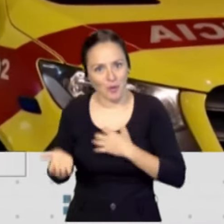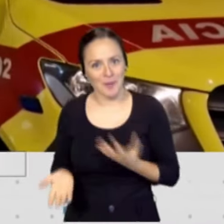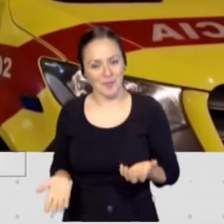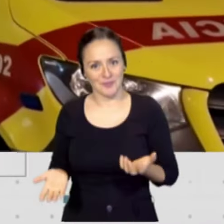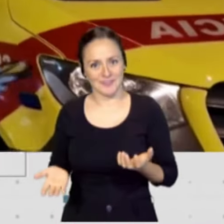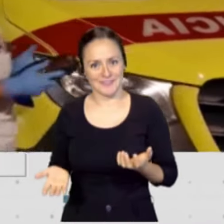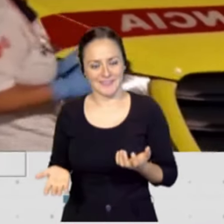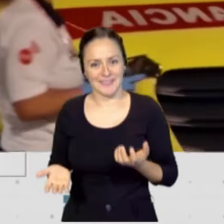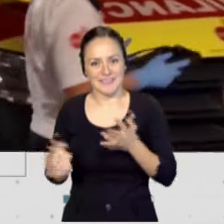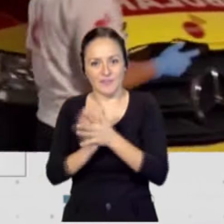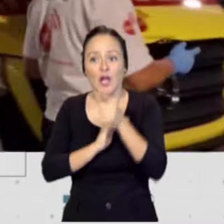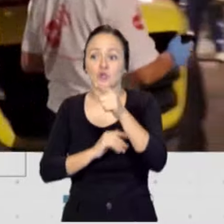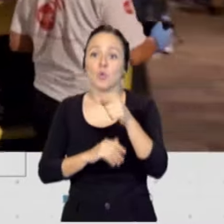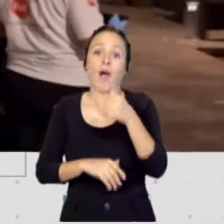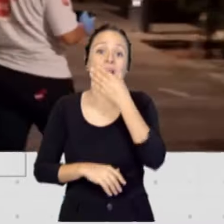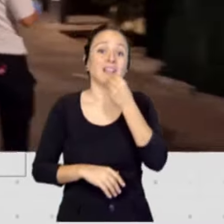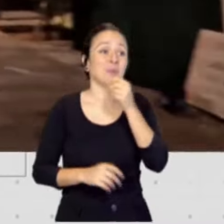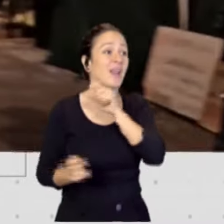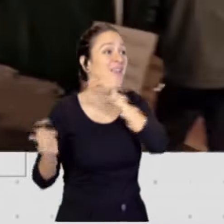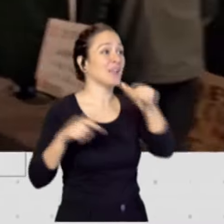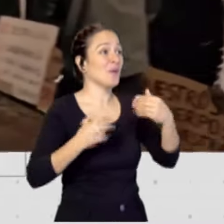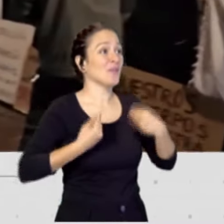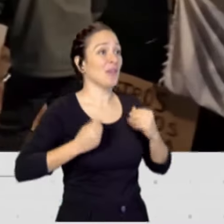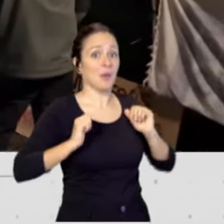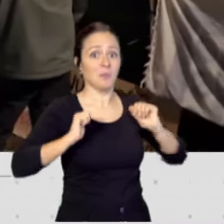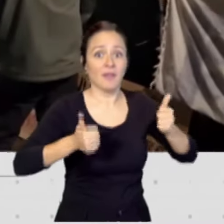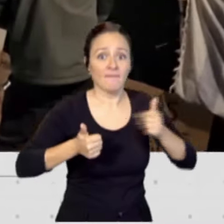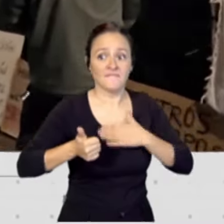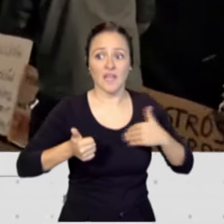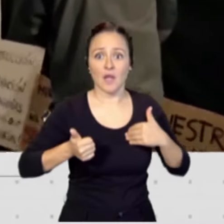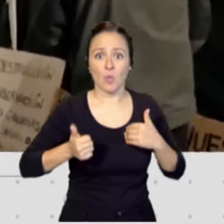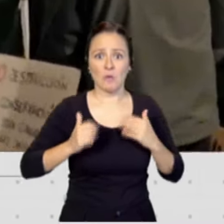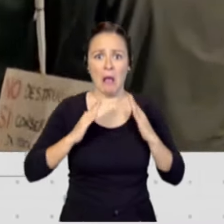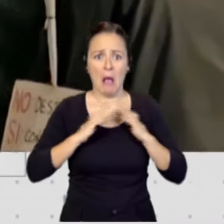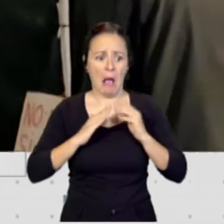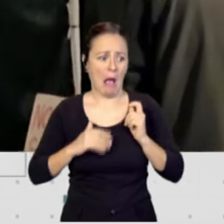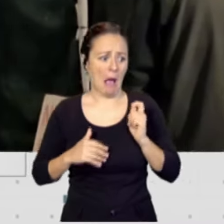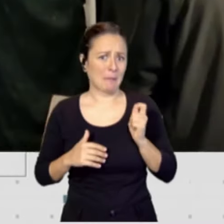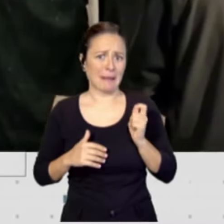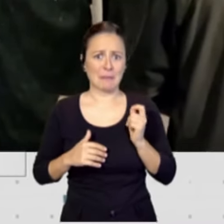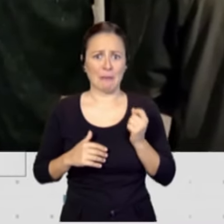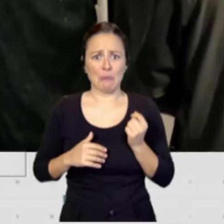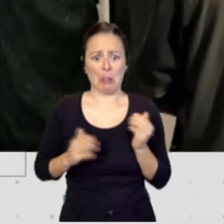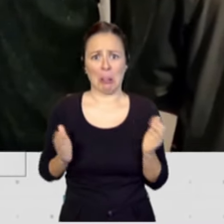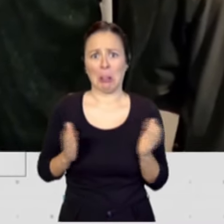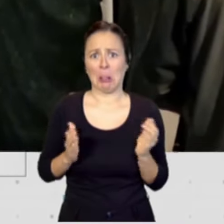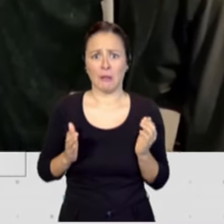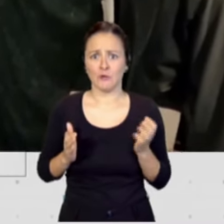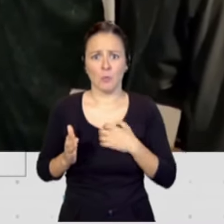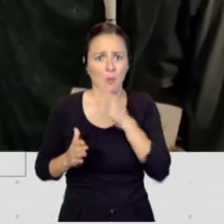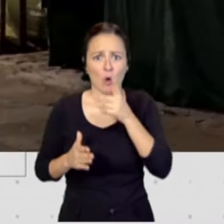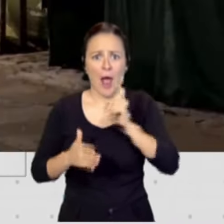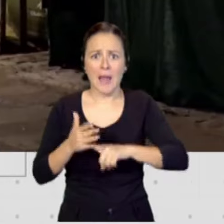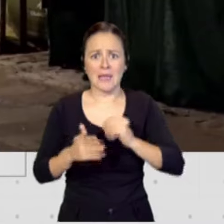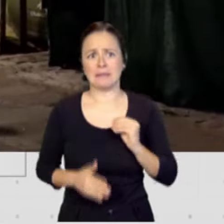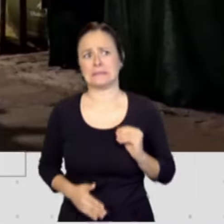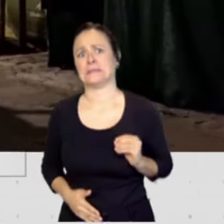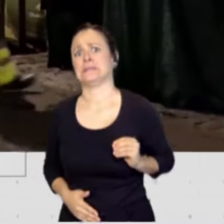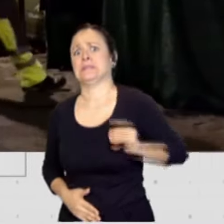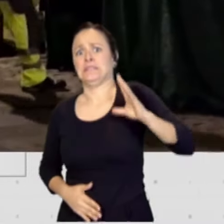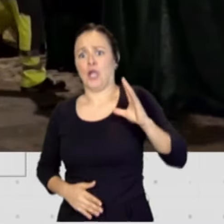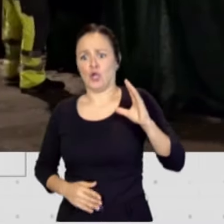vivir a las palmas y dan Canarias y no encuentres ni un misero apartamento eh Por alquilar porque están por las nubes y tú con tu sueldo